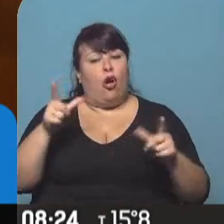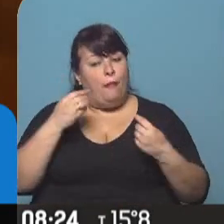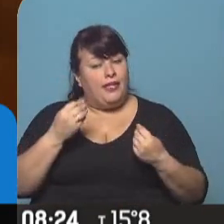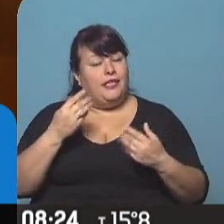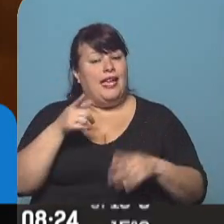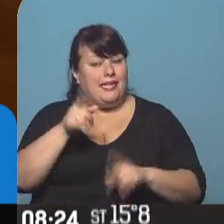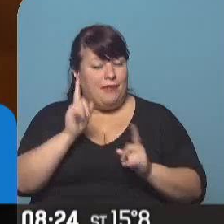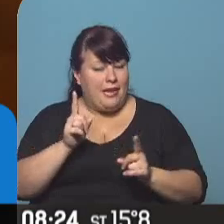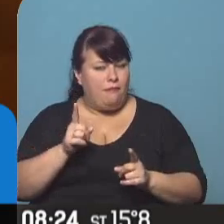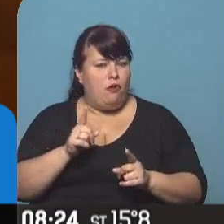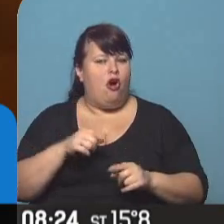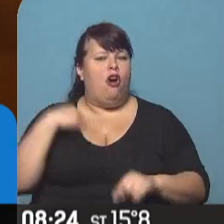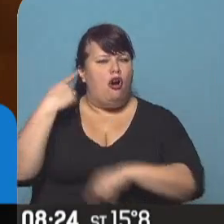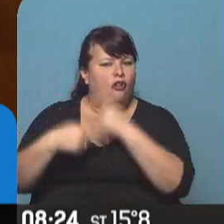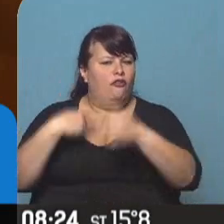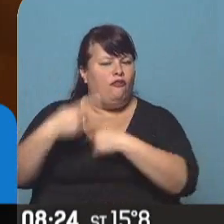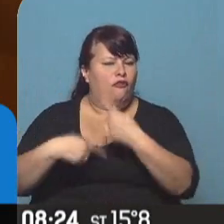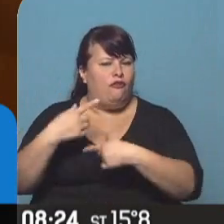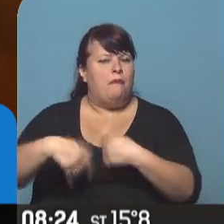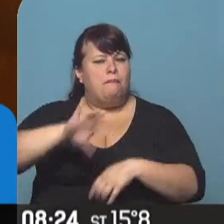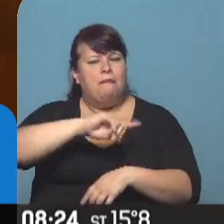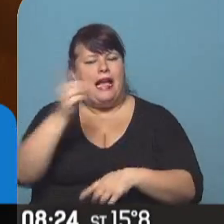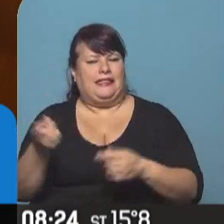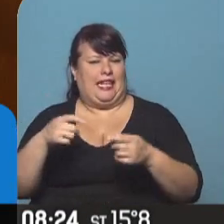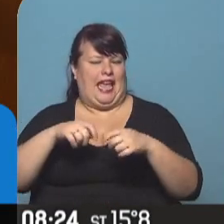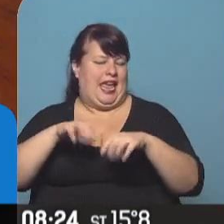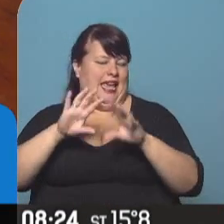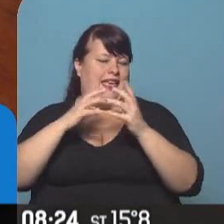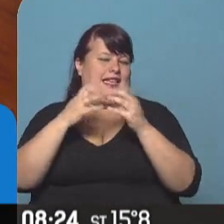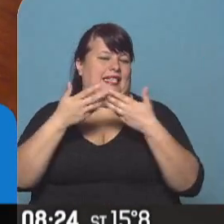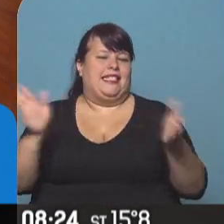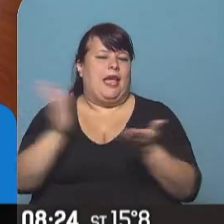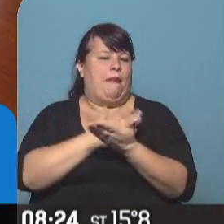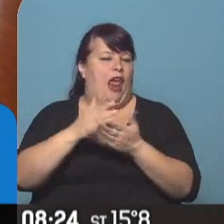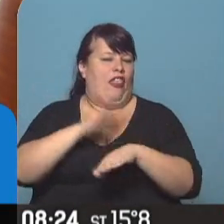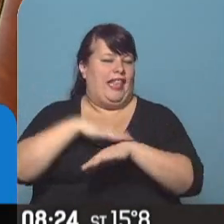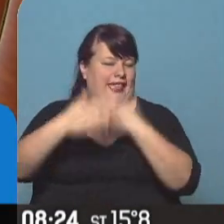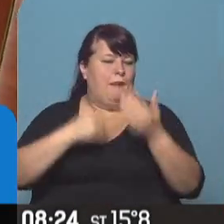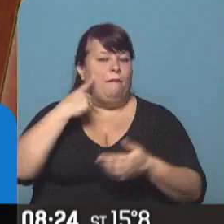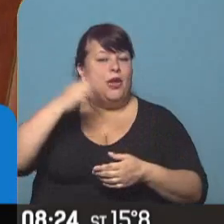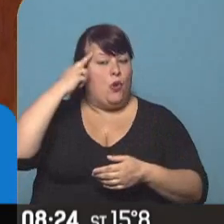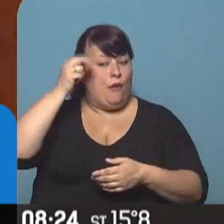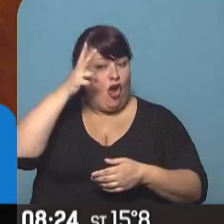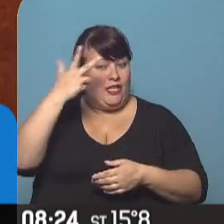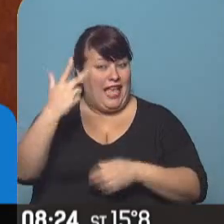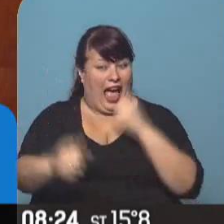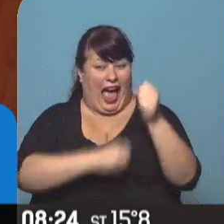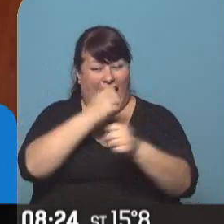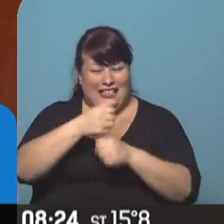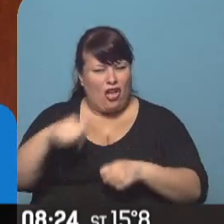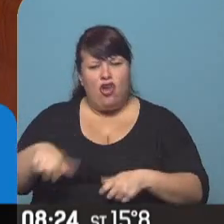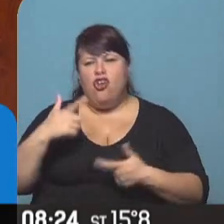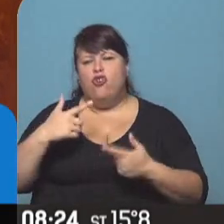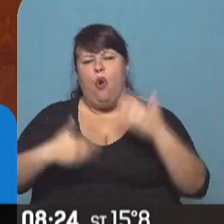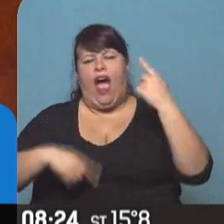tal vez fuese que las continuidades eran mucho más que las rupturas a lo largo del tiempo y que desde el 83 hasta ahora no hubo